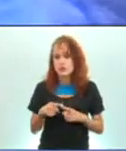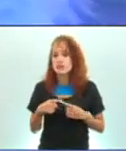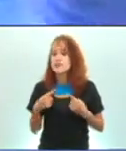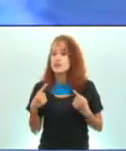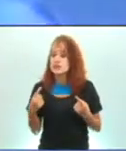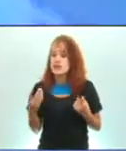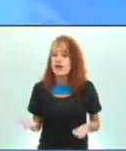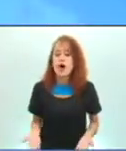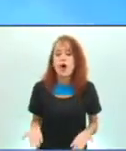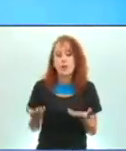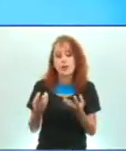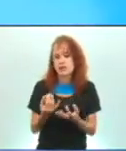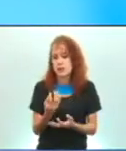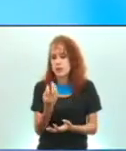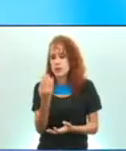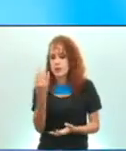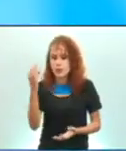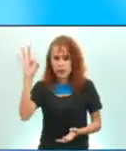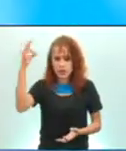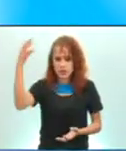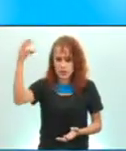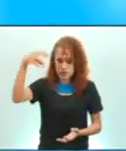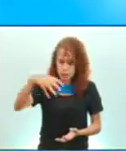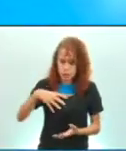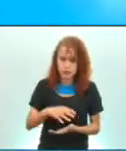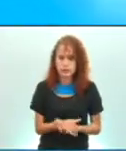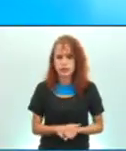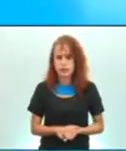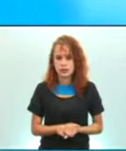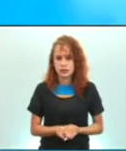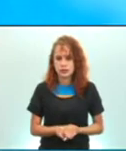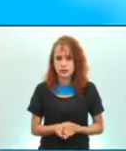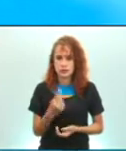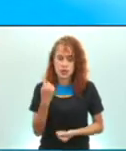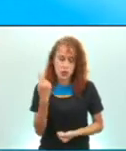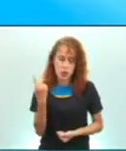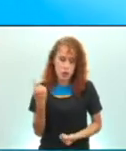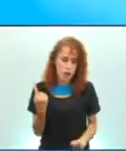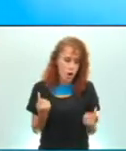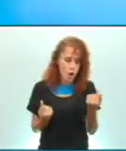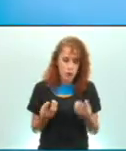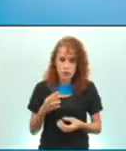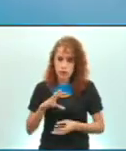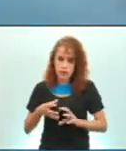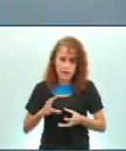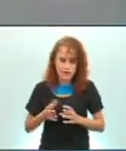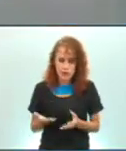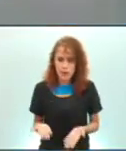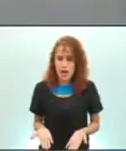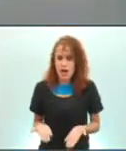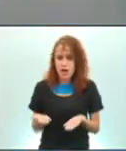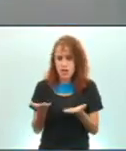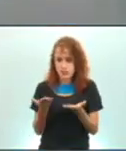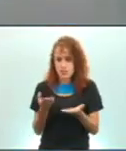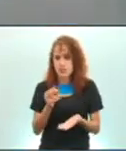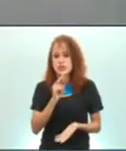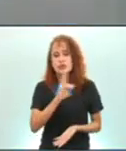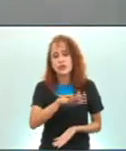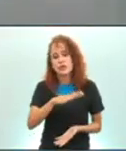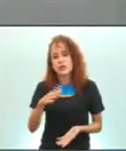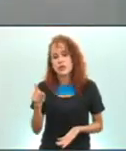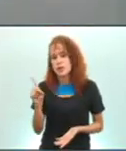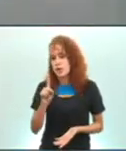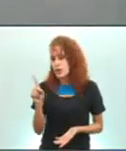gases efecto invernadero que generan el calentamiento global. De una u otra forma, el ascenso del nivel medio del